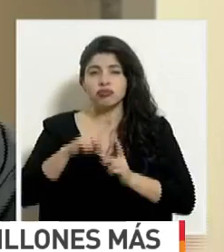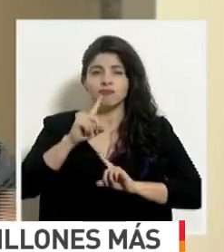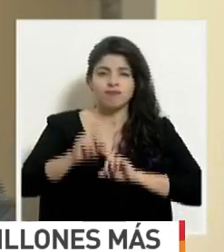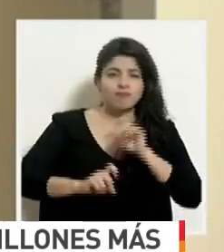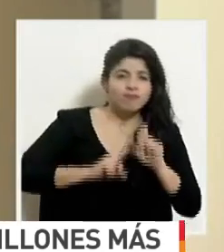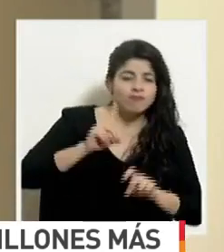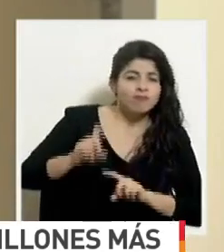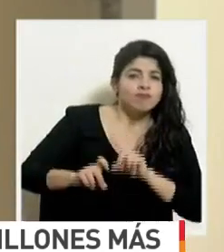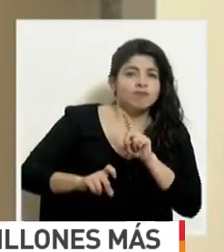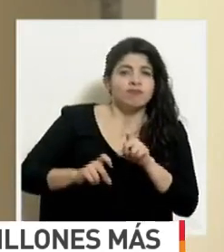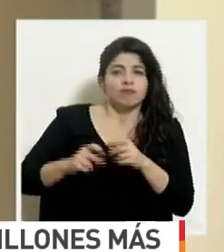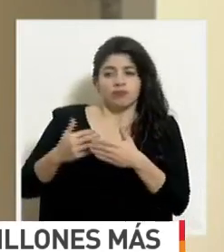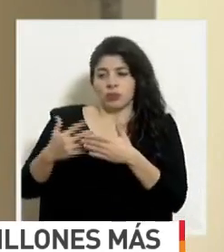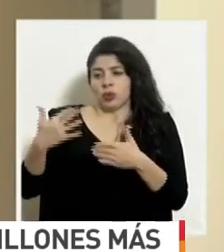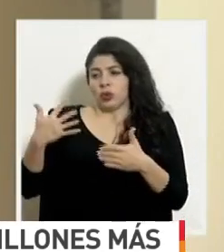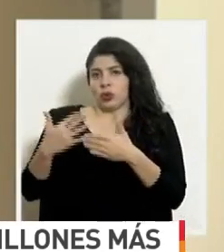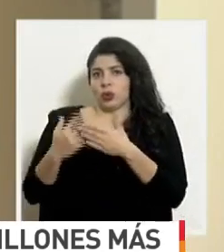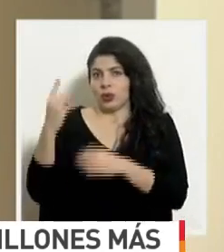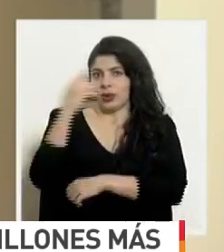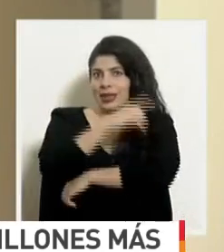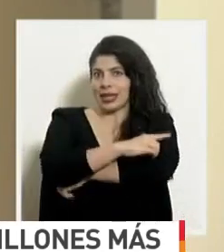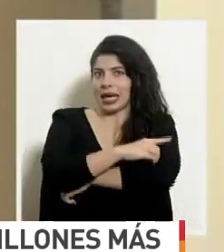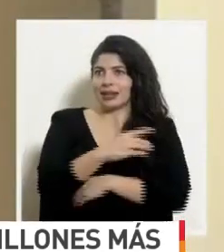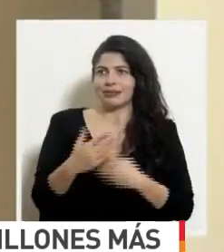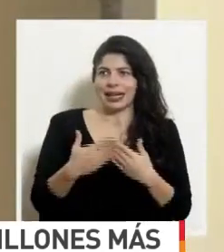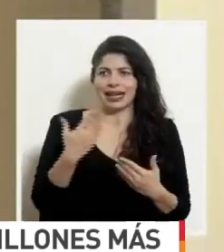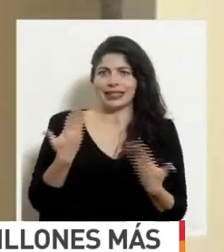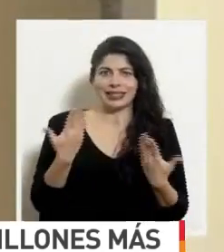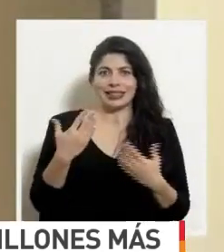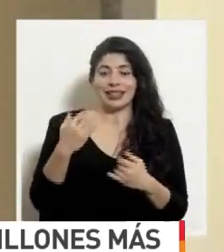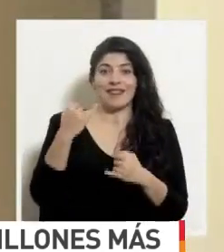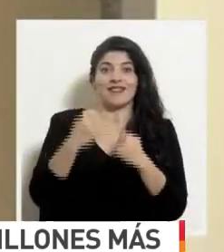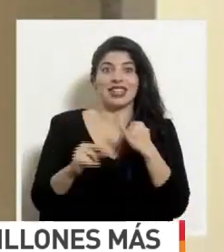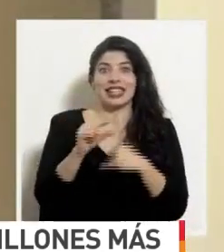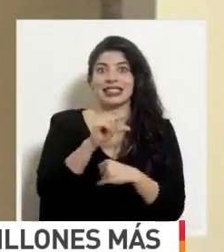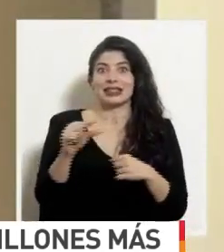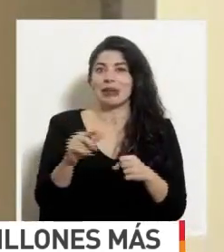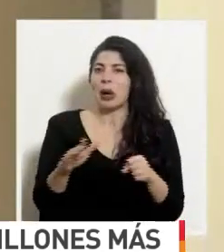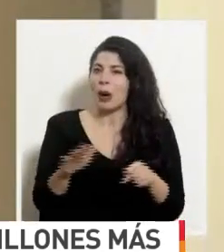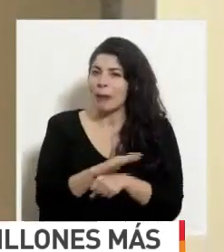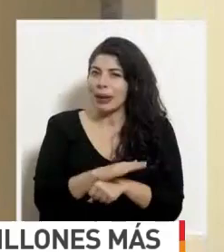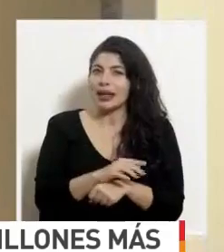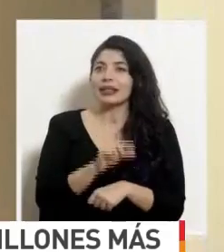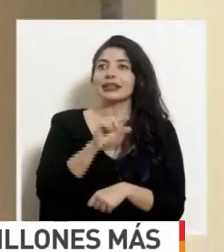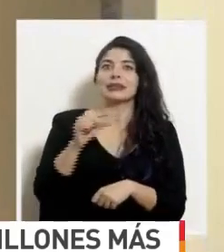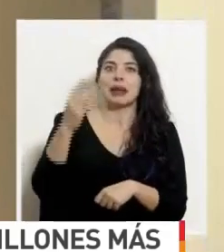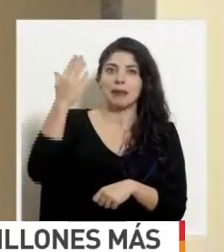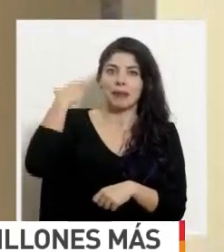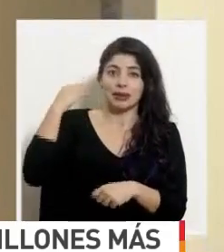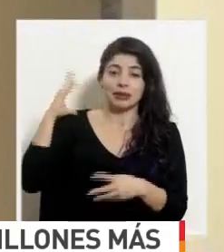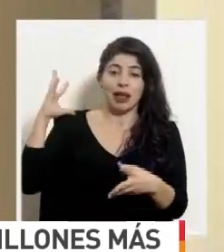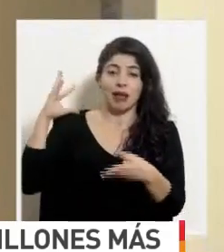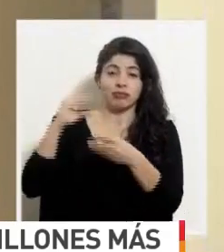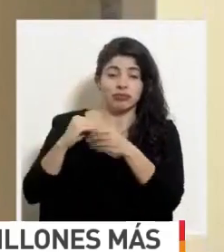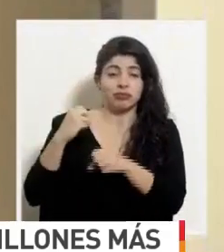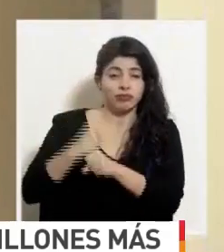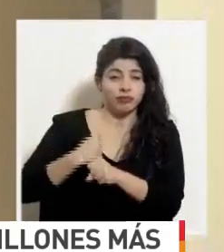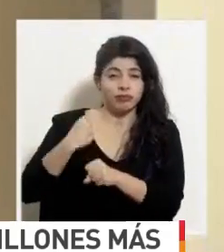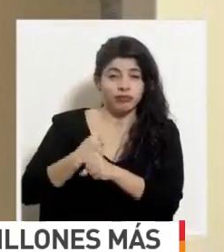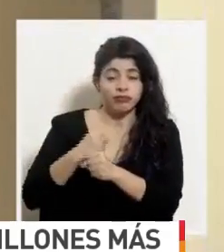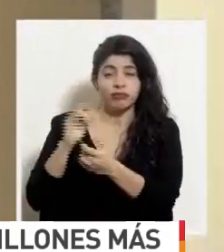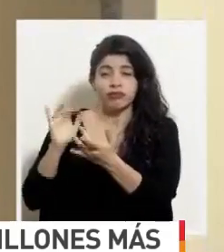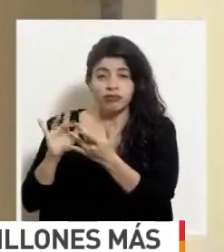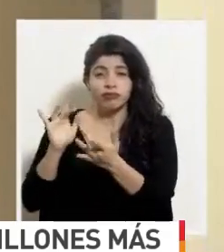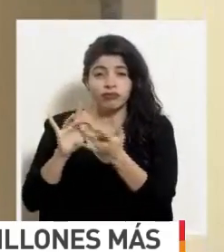consulta, durante los últimos días, prácticamente todo el fin de semana, mediados de la semana anterior, se llevó a cabo con